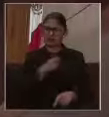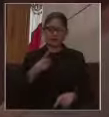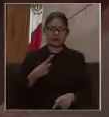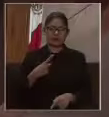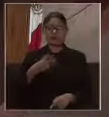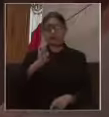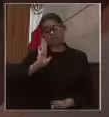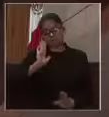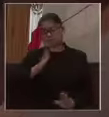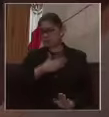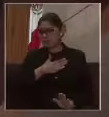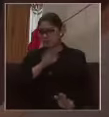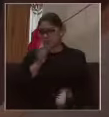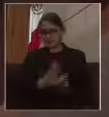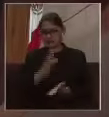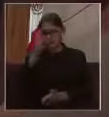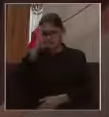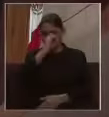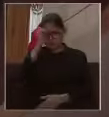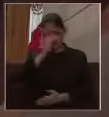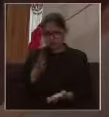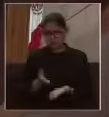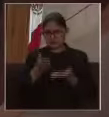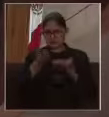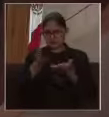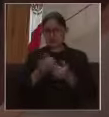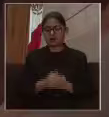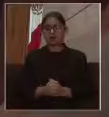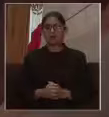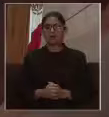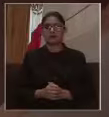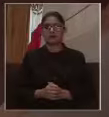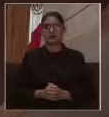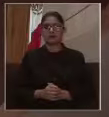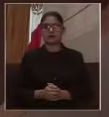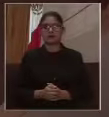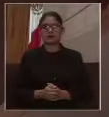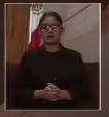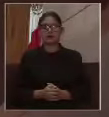reitero, este sería mi criterio si los agravios no fueran inoperantes. Gracias, presidente.